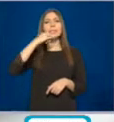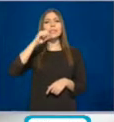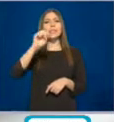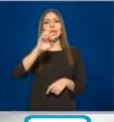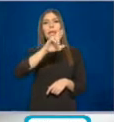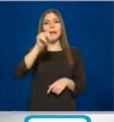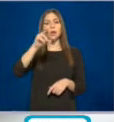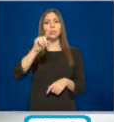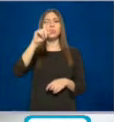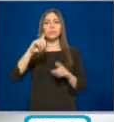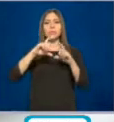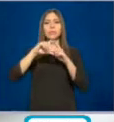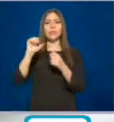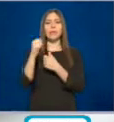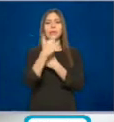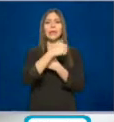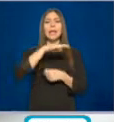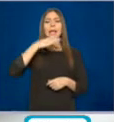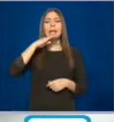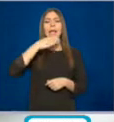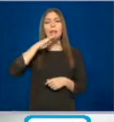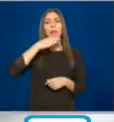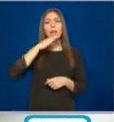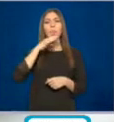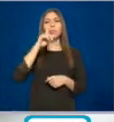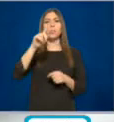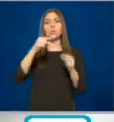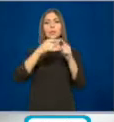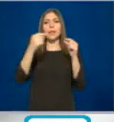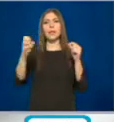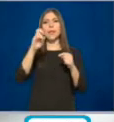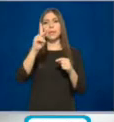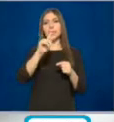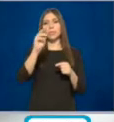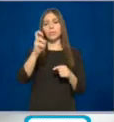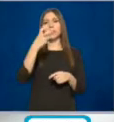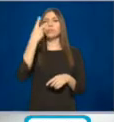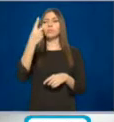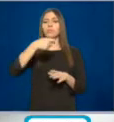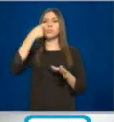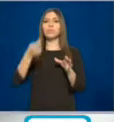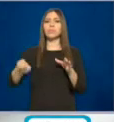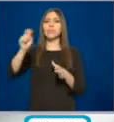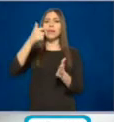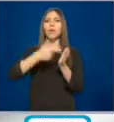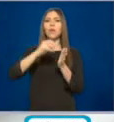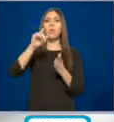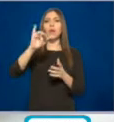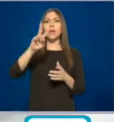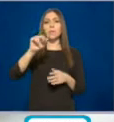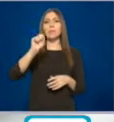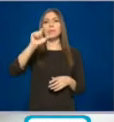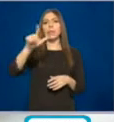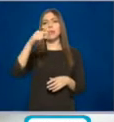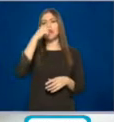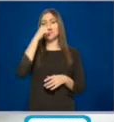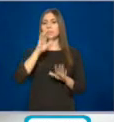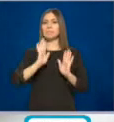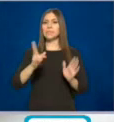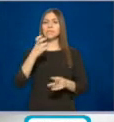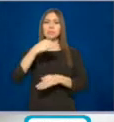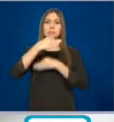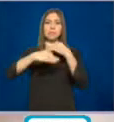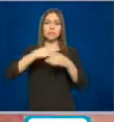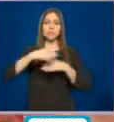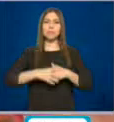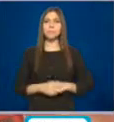lata de elote en grano, una rama de pasote 2 cucharadas de aceite de oliva. sal y pimienta. y that's it. Y nada más. Eso es Sencillo.